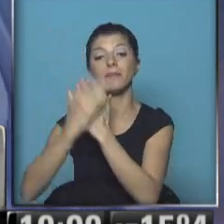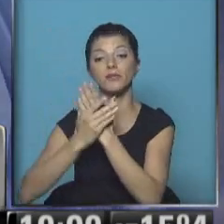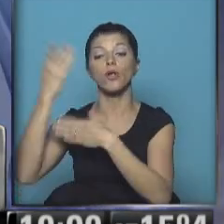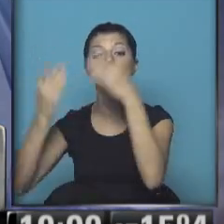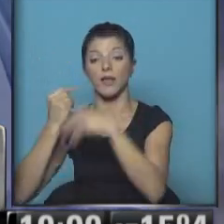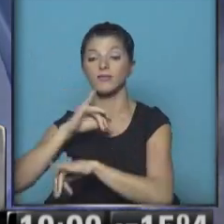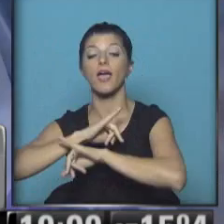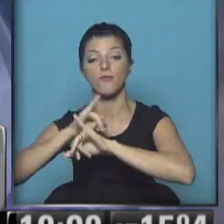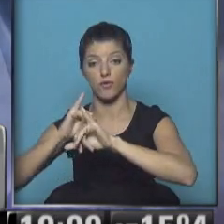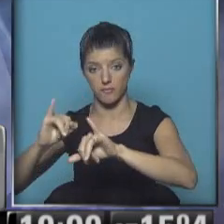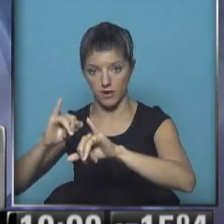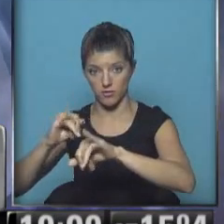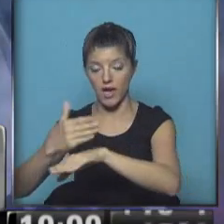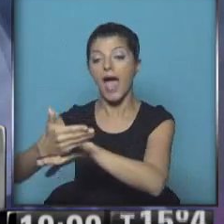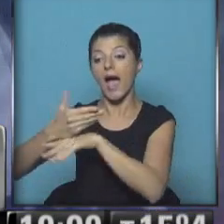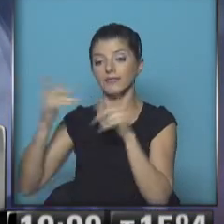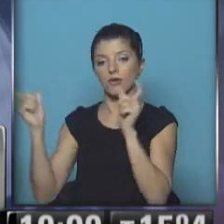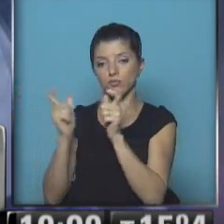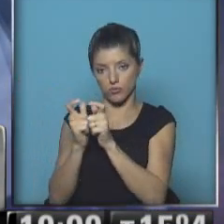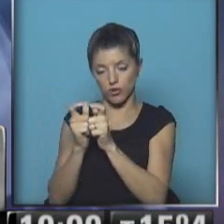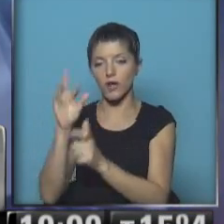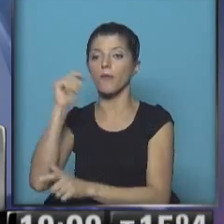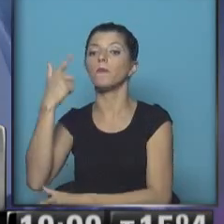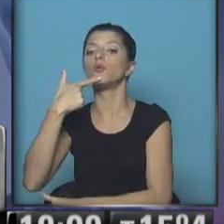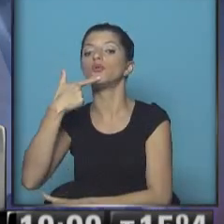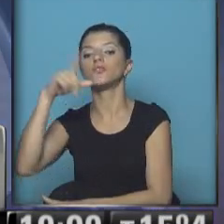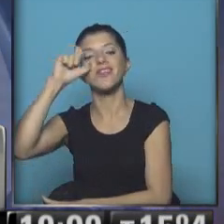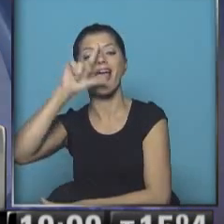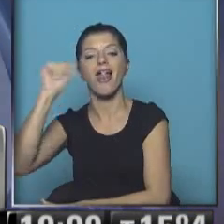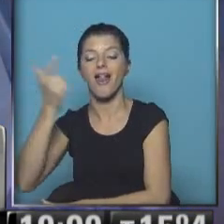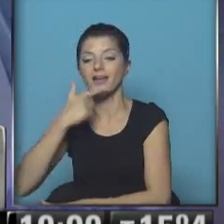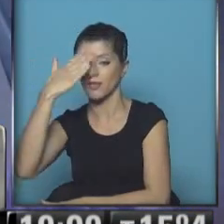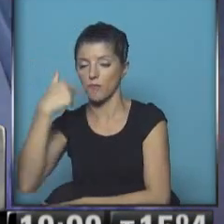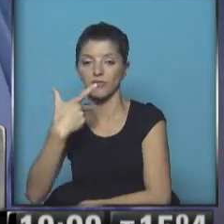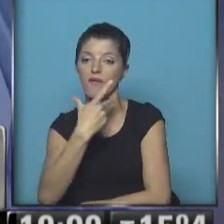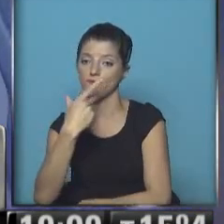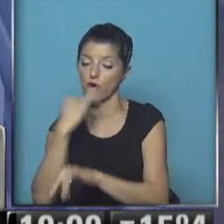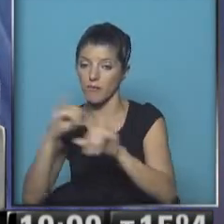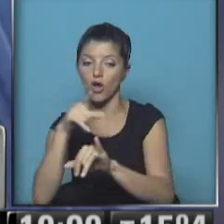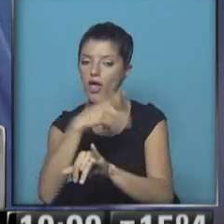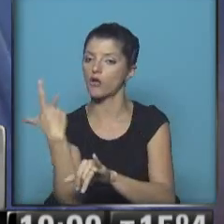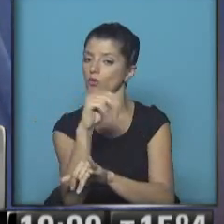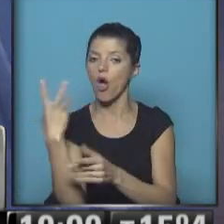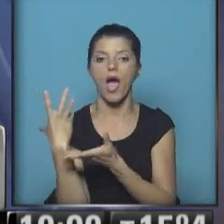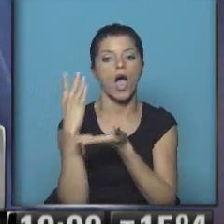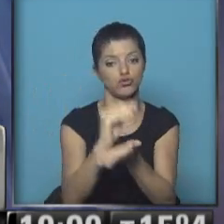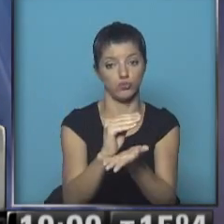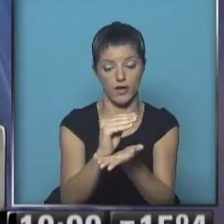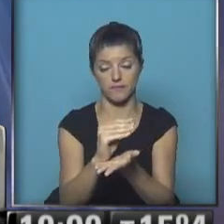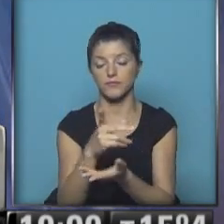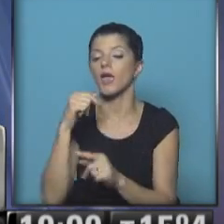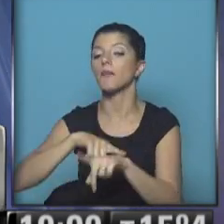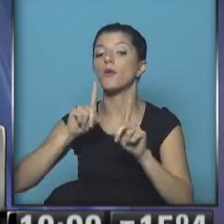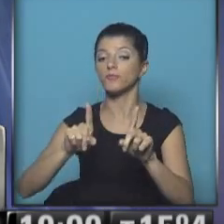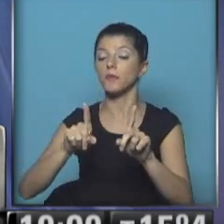luego de una reunión en la ciudad de Bruselas. En tanto, una fuerte del gobierno griego aseguró que las conversaciones